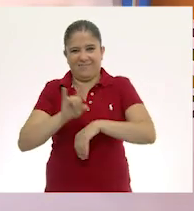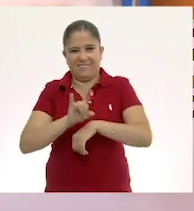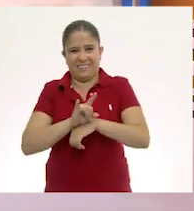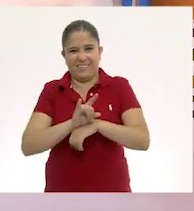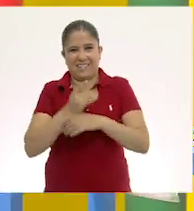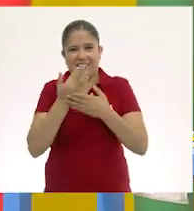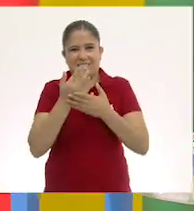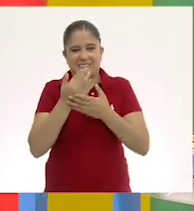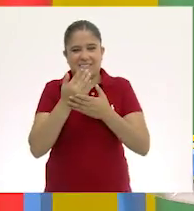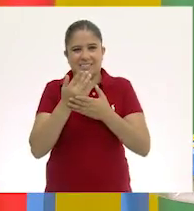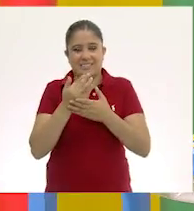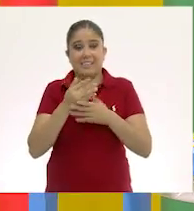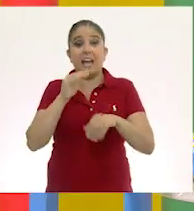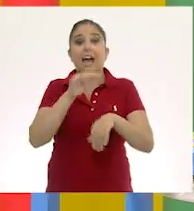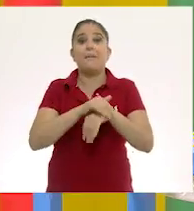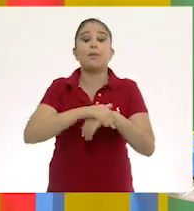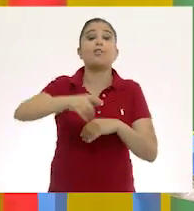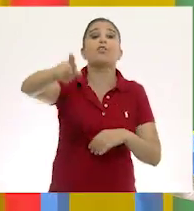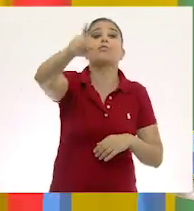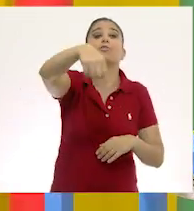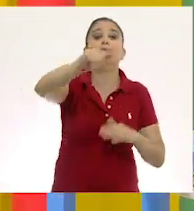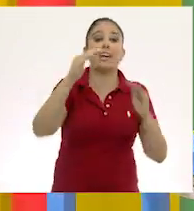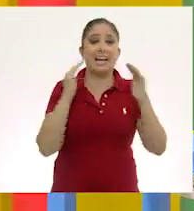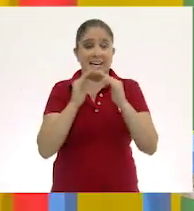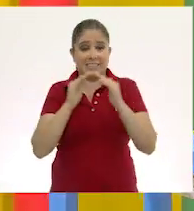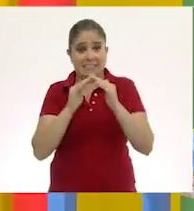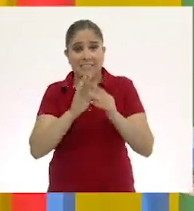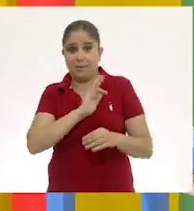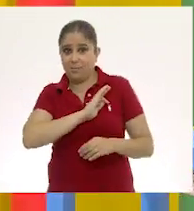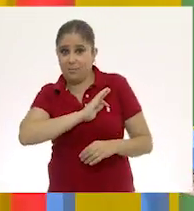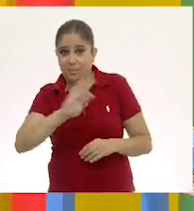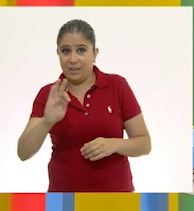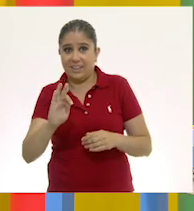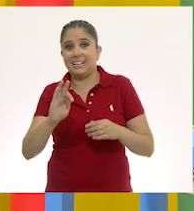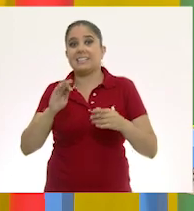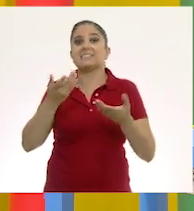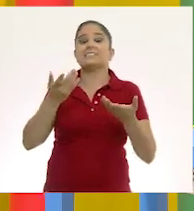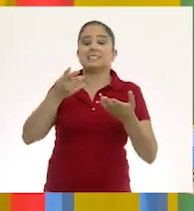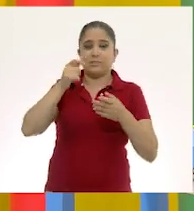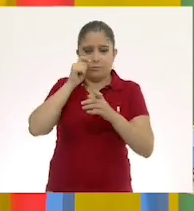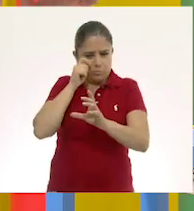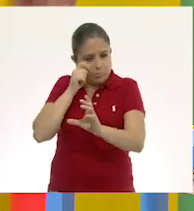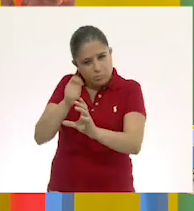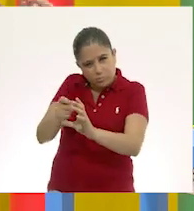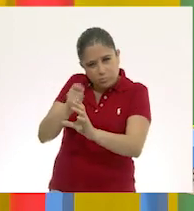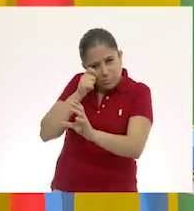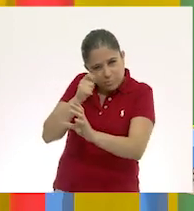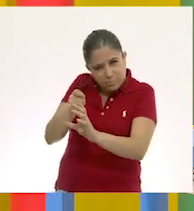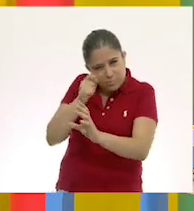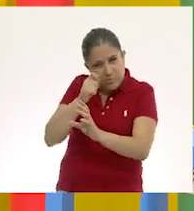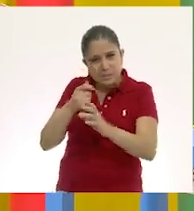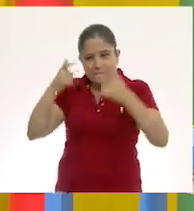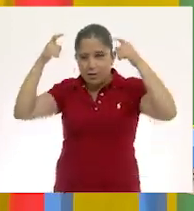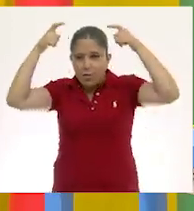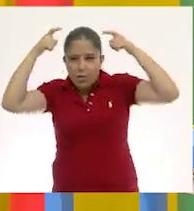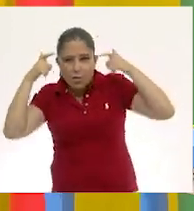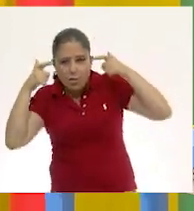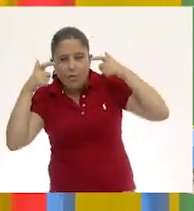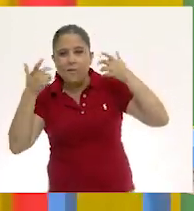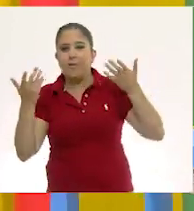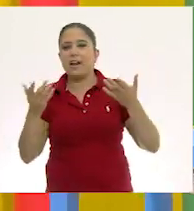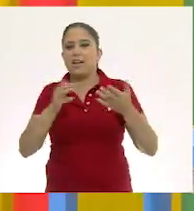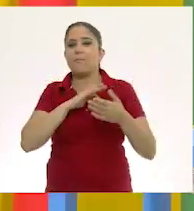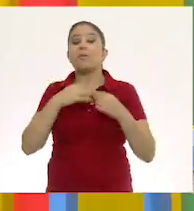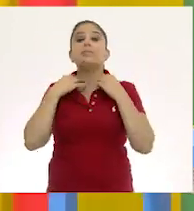tengo tal vez aquí... Amigos, ustedes también allá en casita pueden sacar la lupa, ponerse la gorra, levantarse